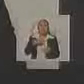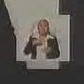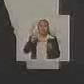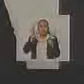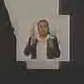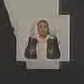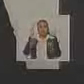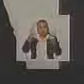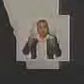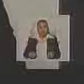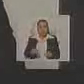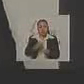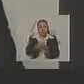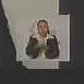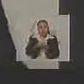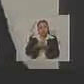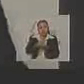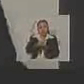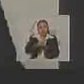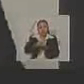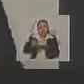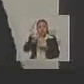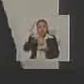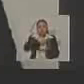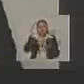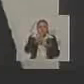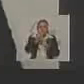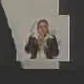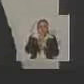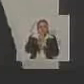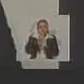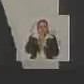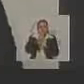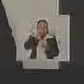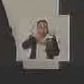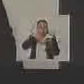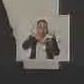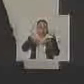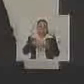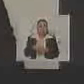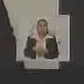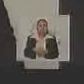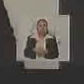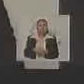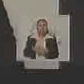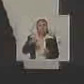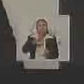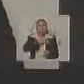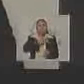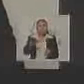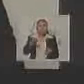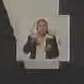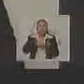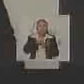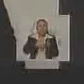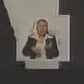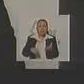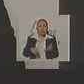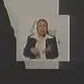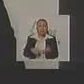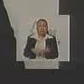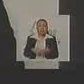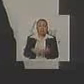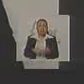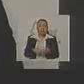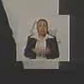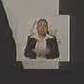concretas como las que he presentado y pueden revisar en mi página de internet. Tienen la posibilidad de elegir entre negocios con